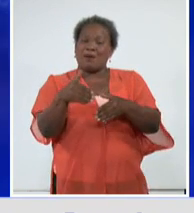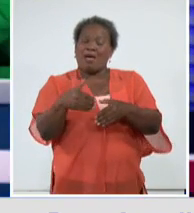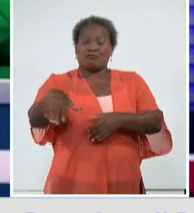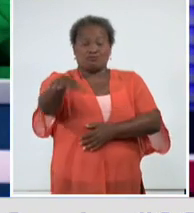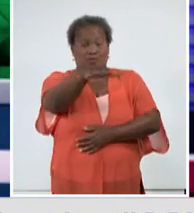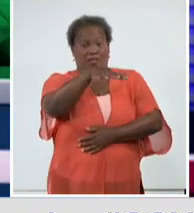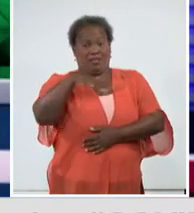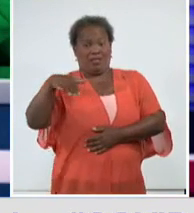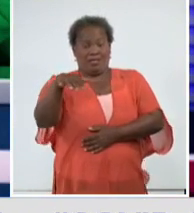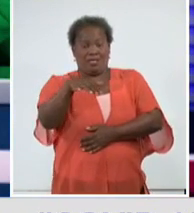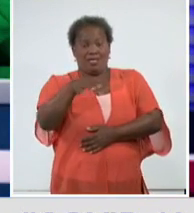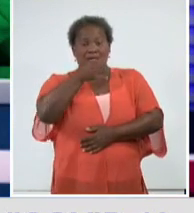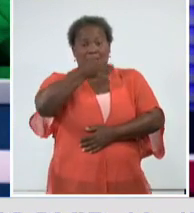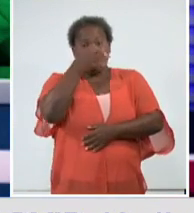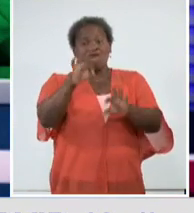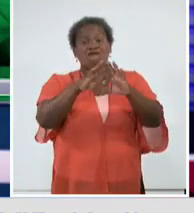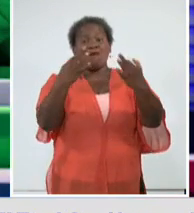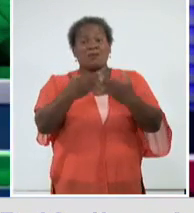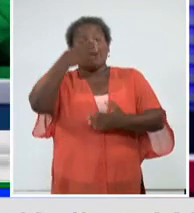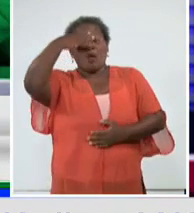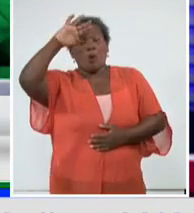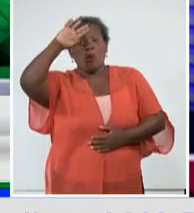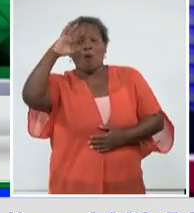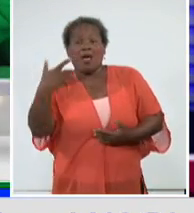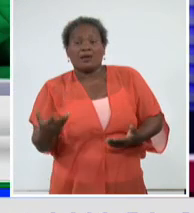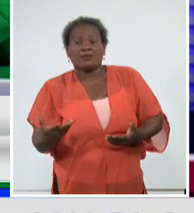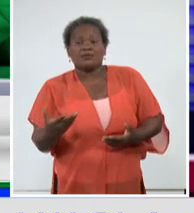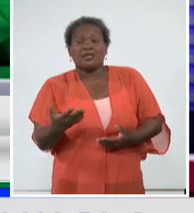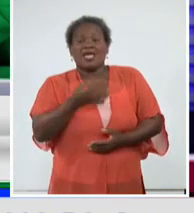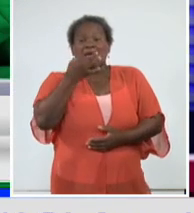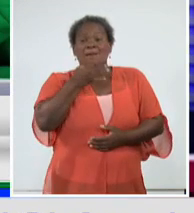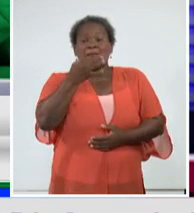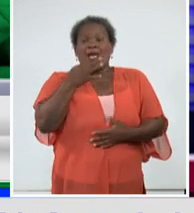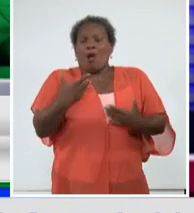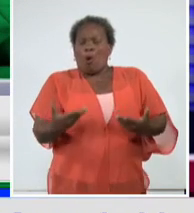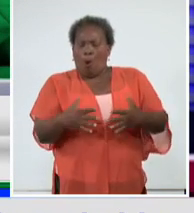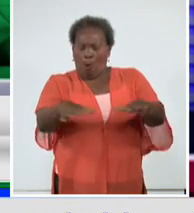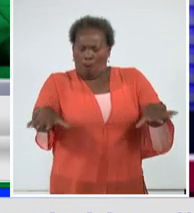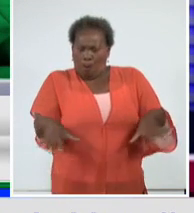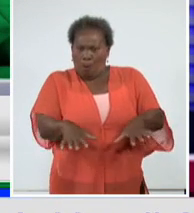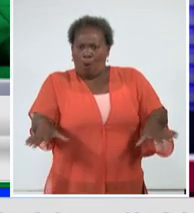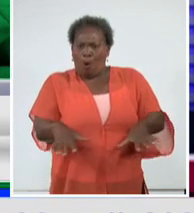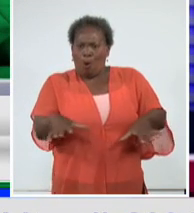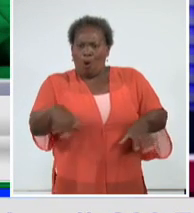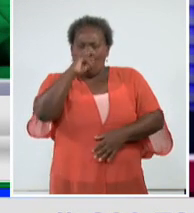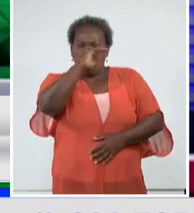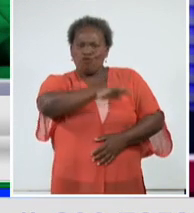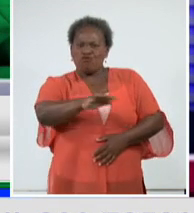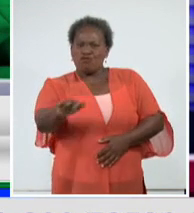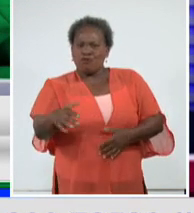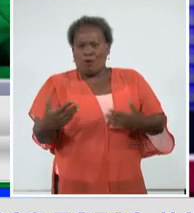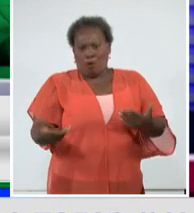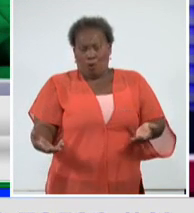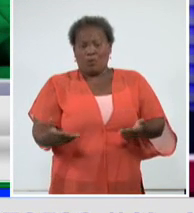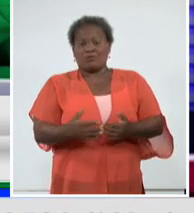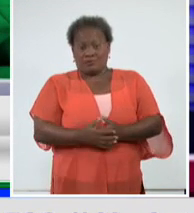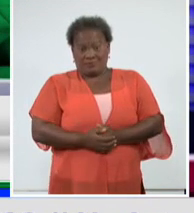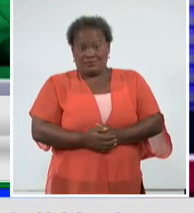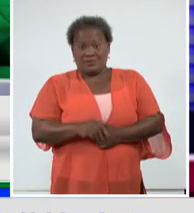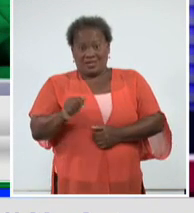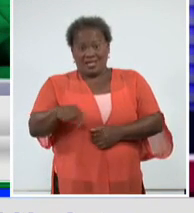a la familia cubana para una actualización del entorno pediátrico en estos contextos actuales